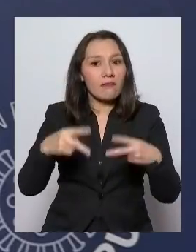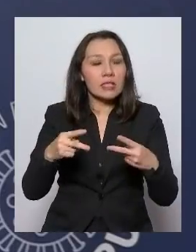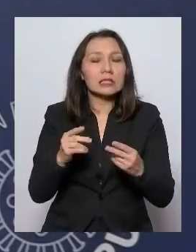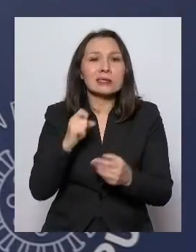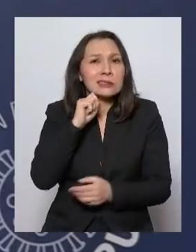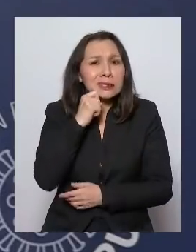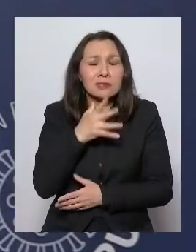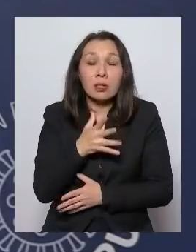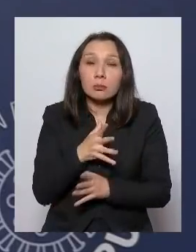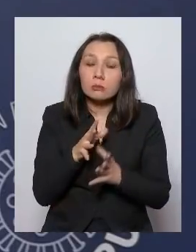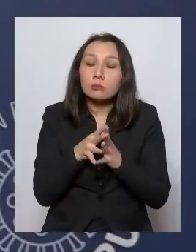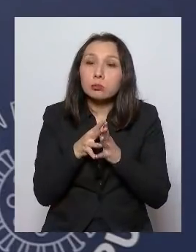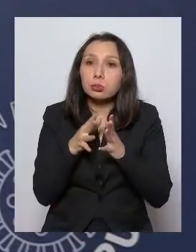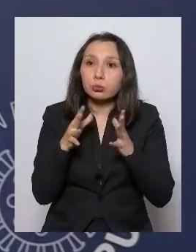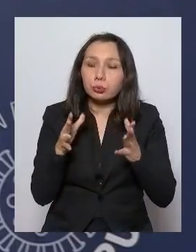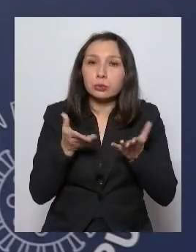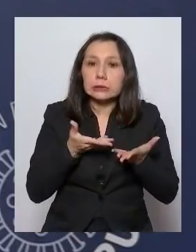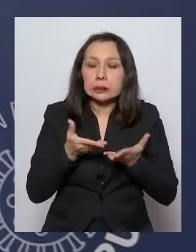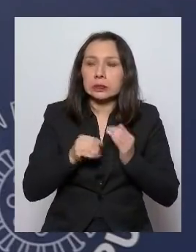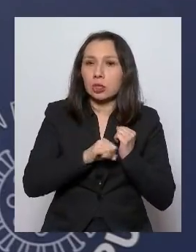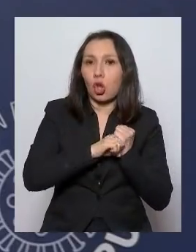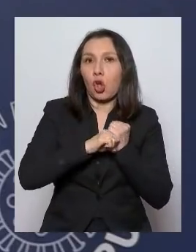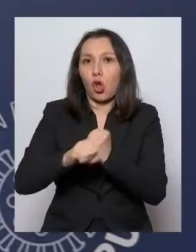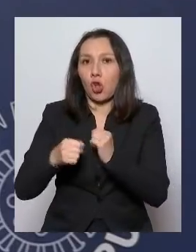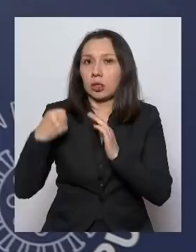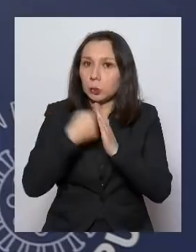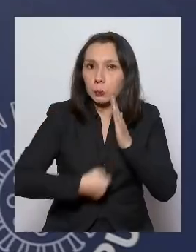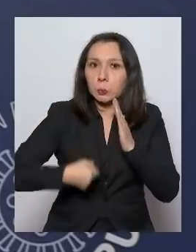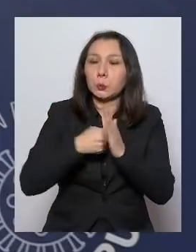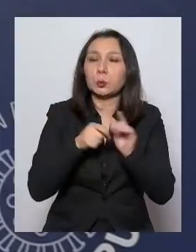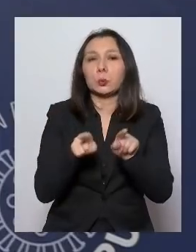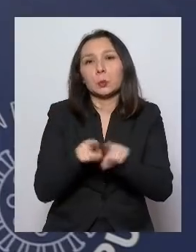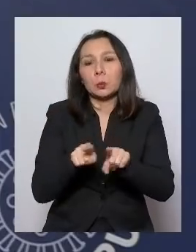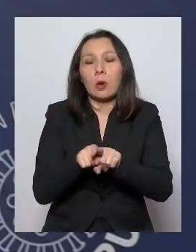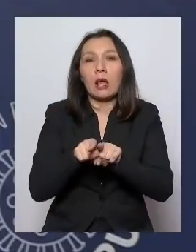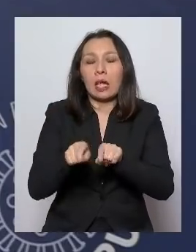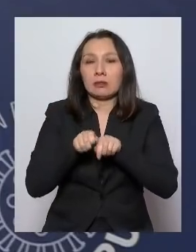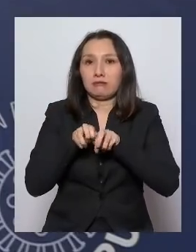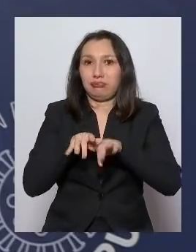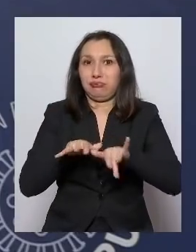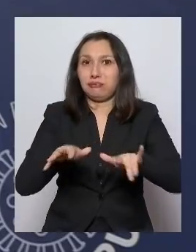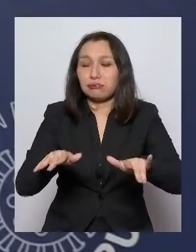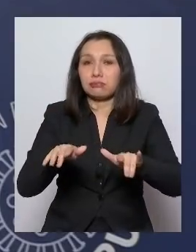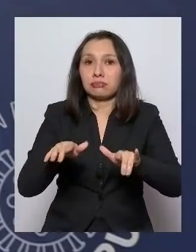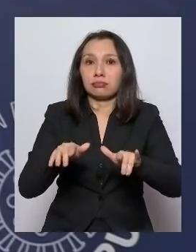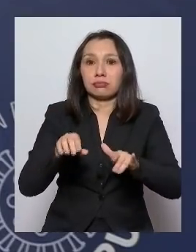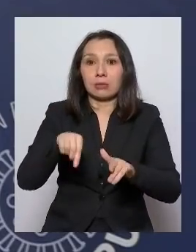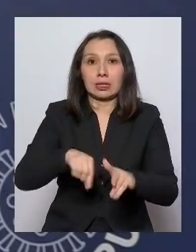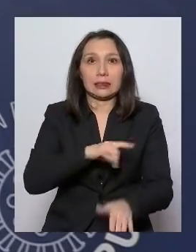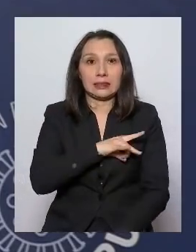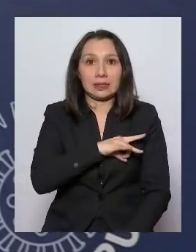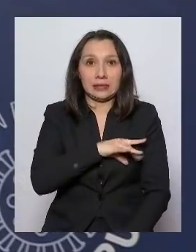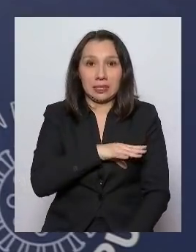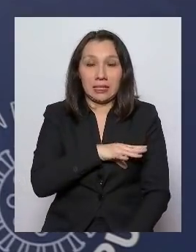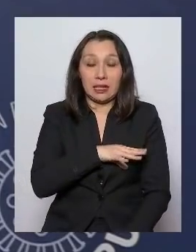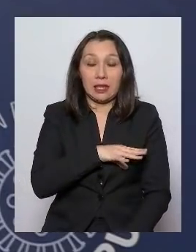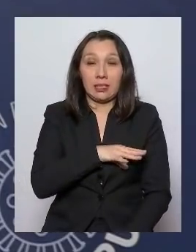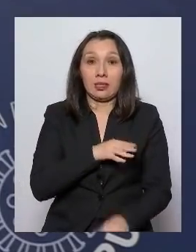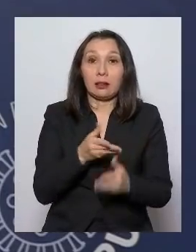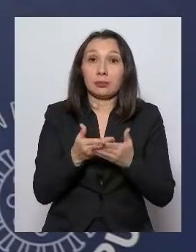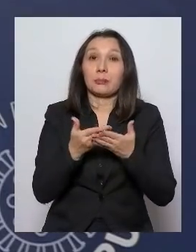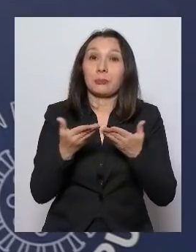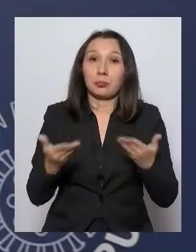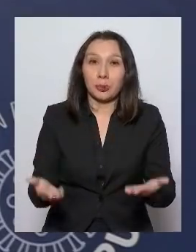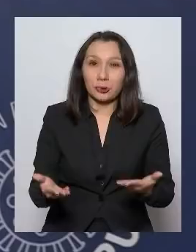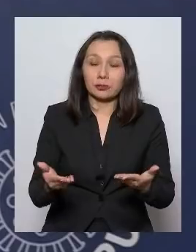significan demasiado en la batalla contra esta pandemia en nuestro país. Y es por